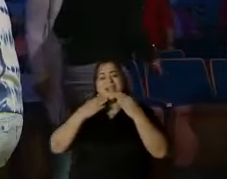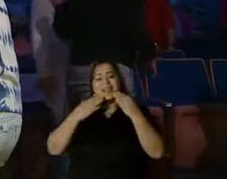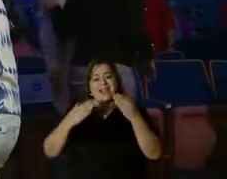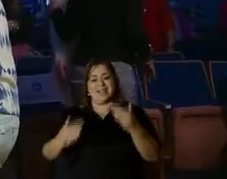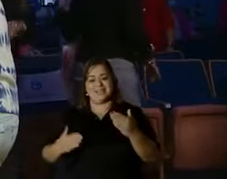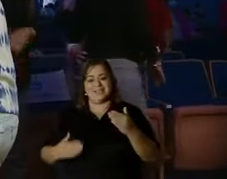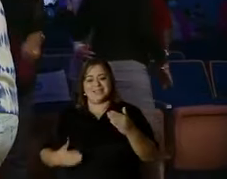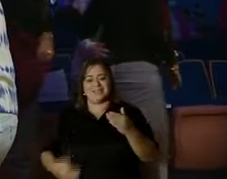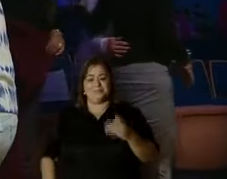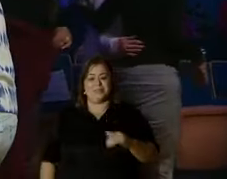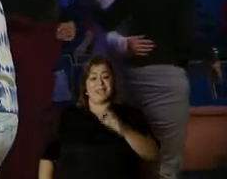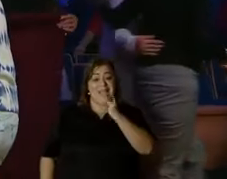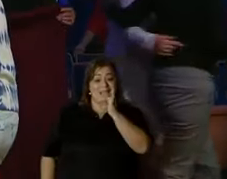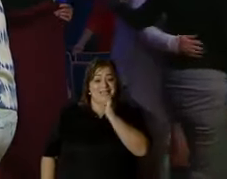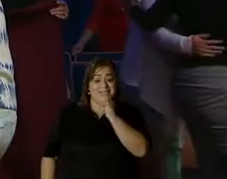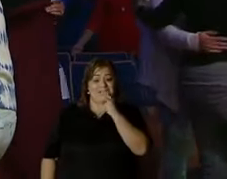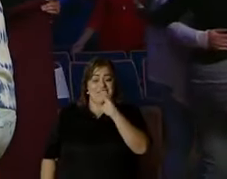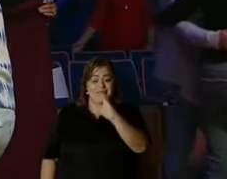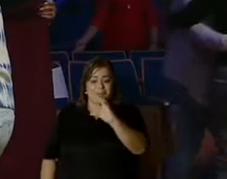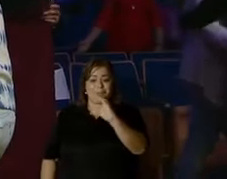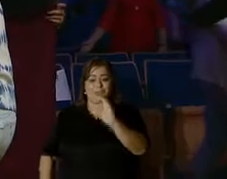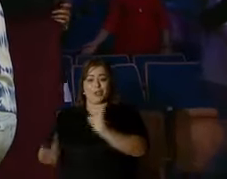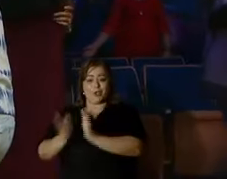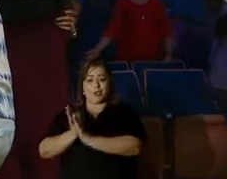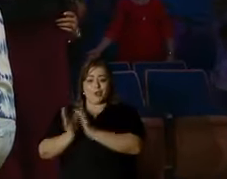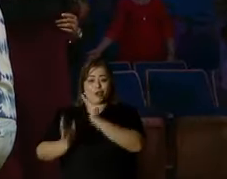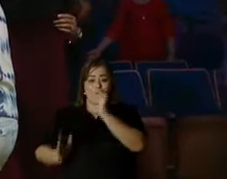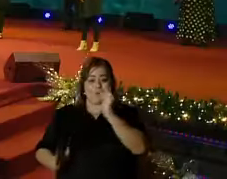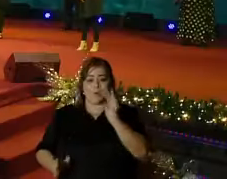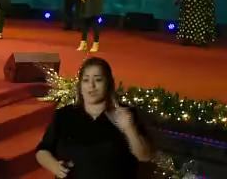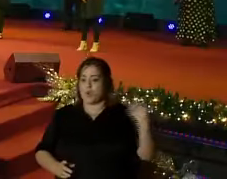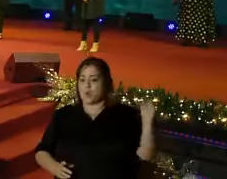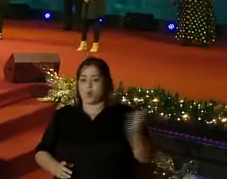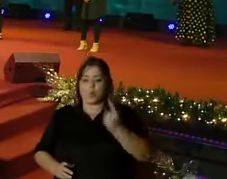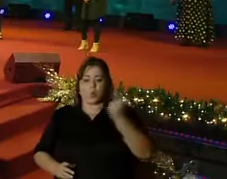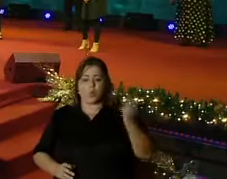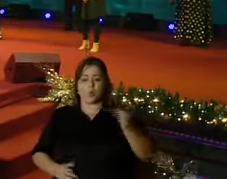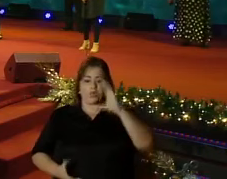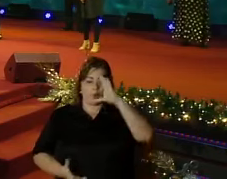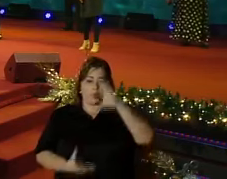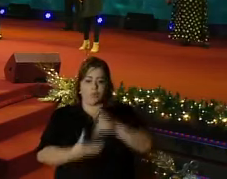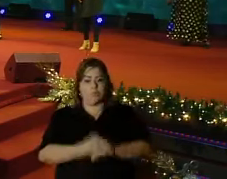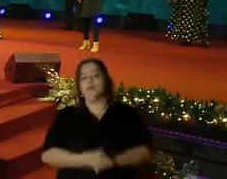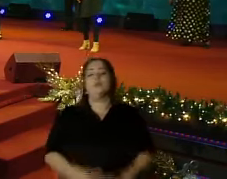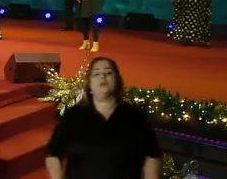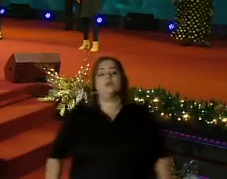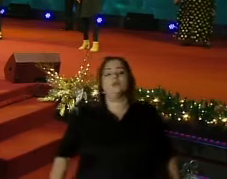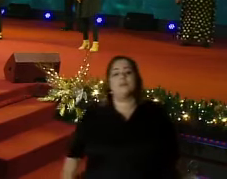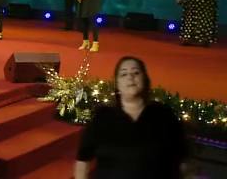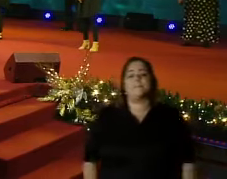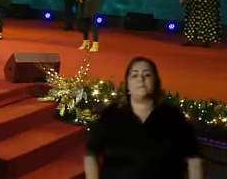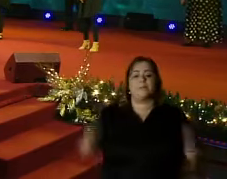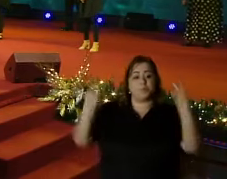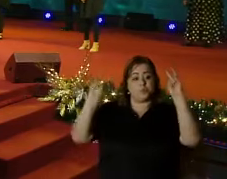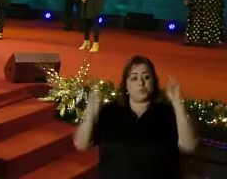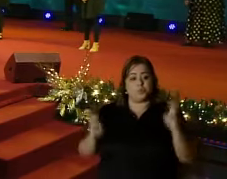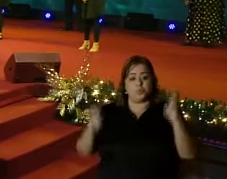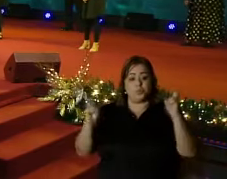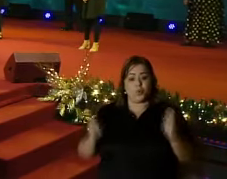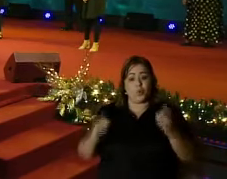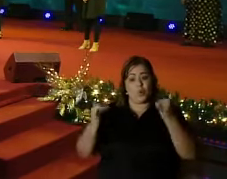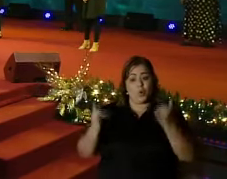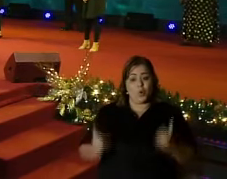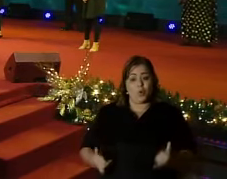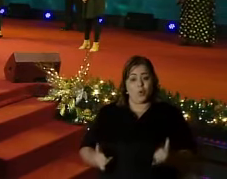te amamos. Gracias, gracias. ¿Cuánto gracias. Dan gloria a Dios por un? Solo cree. Aleluya. ¿Cómo se titula el mensaje de hoy? Solo cree. ¿Cómo